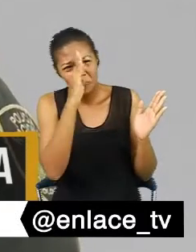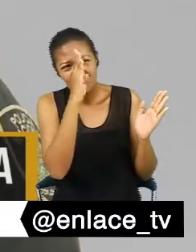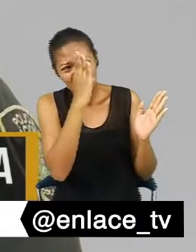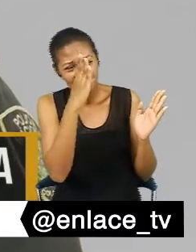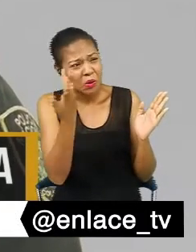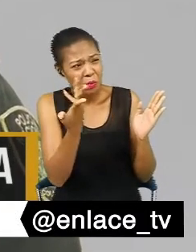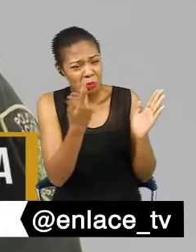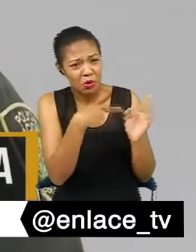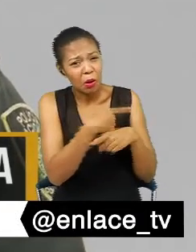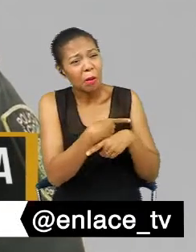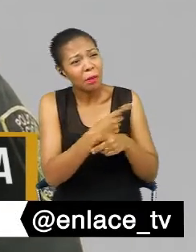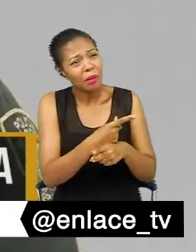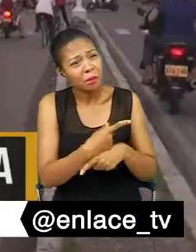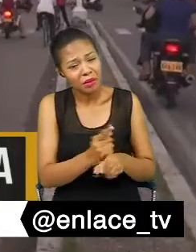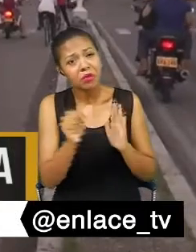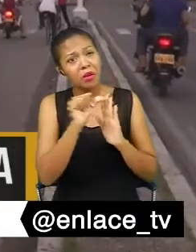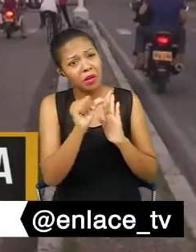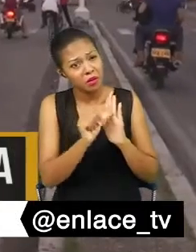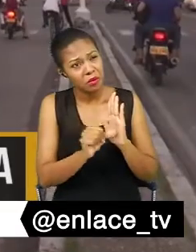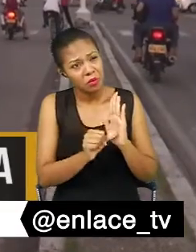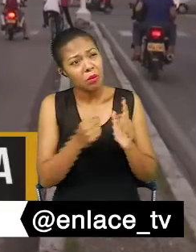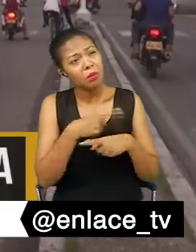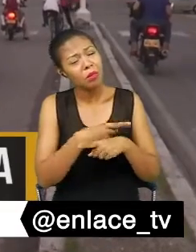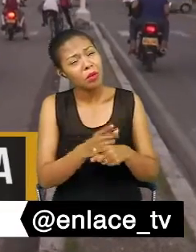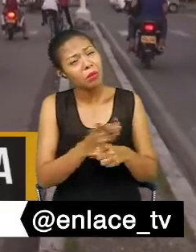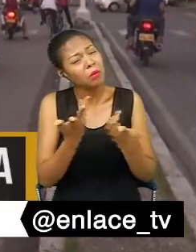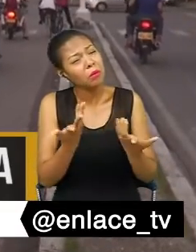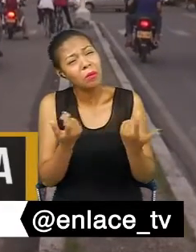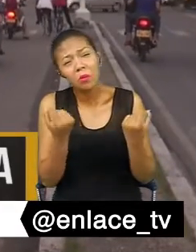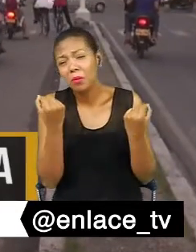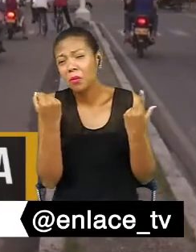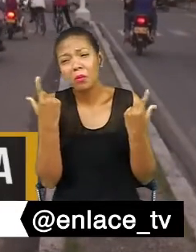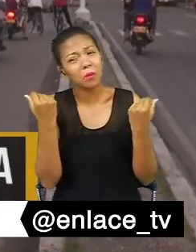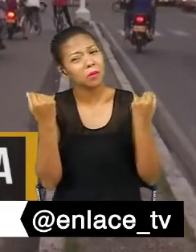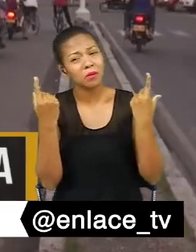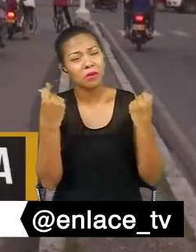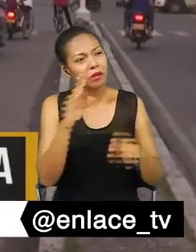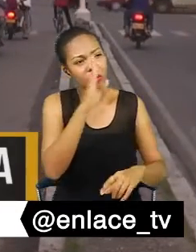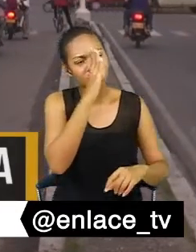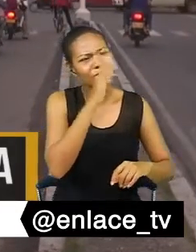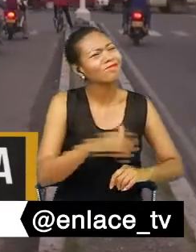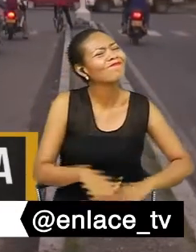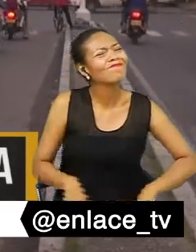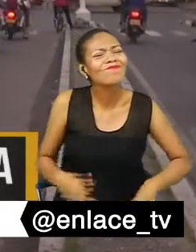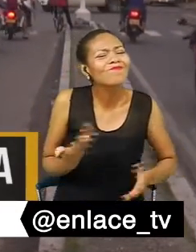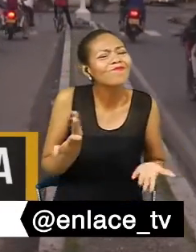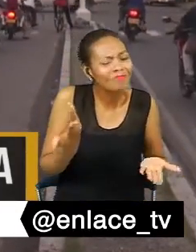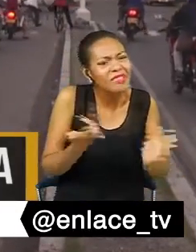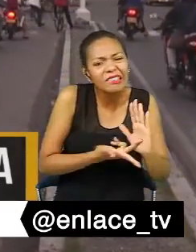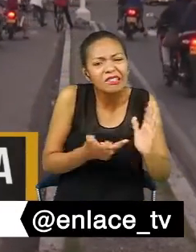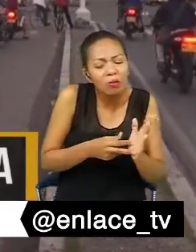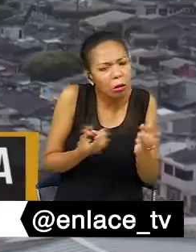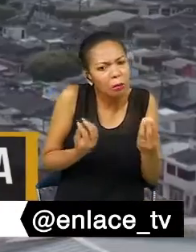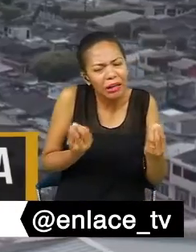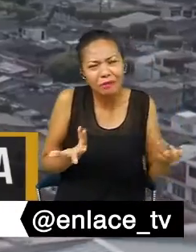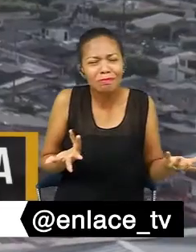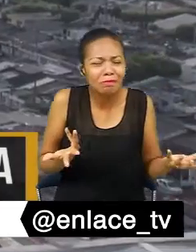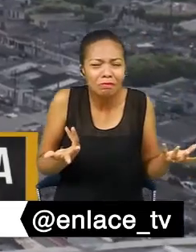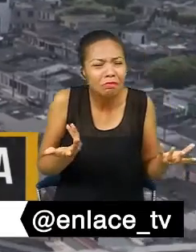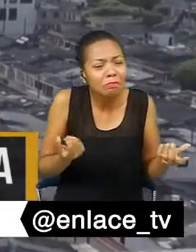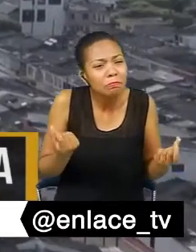algunos artículos de esta normatividad y se han presentado dudas por parte de muchas organizaciones que han relacionado que